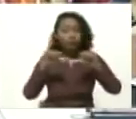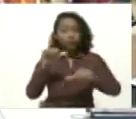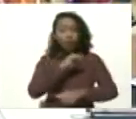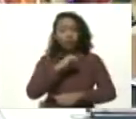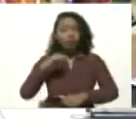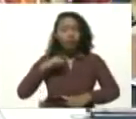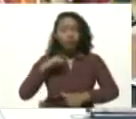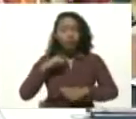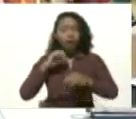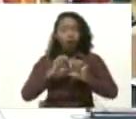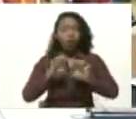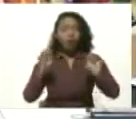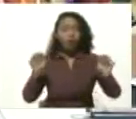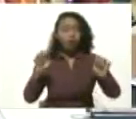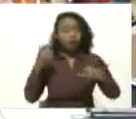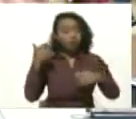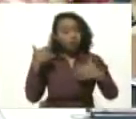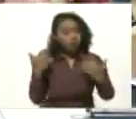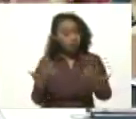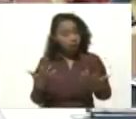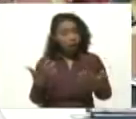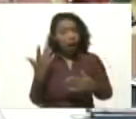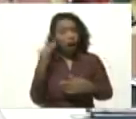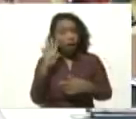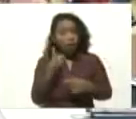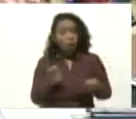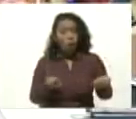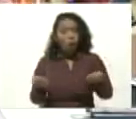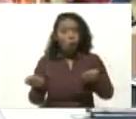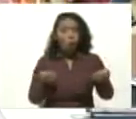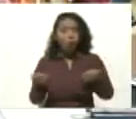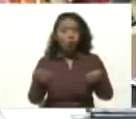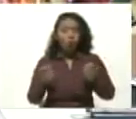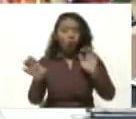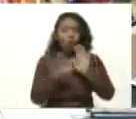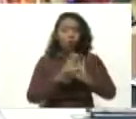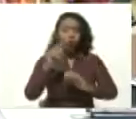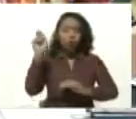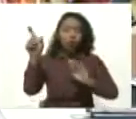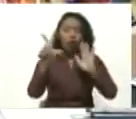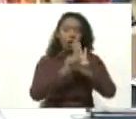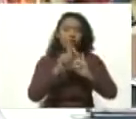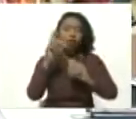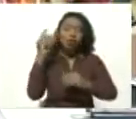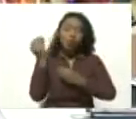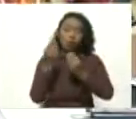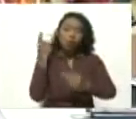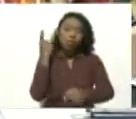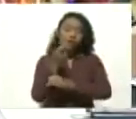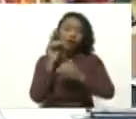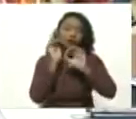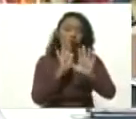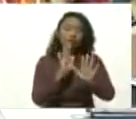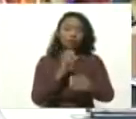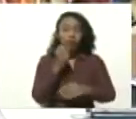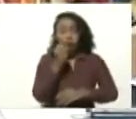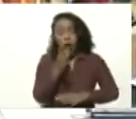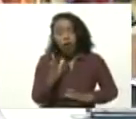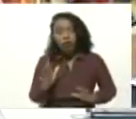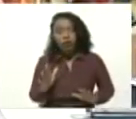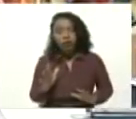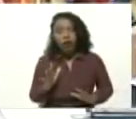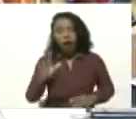de educación que está regulado por la Constitución y las leyes, como debe ser. Bueno,